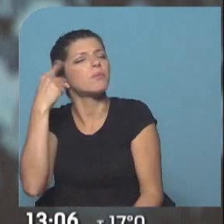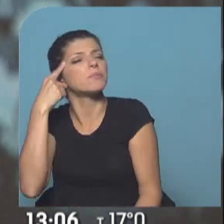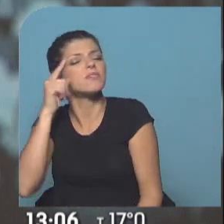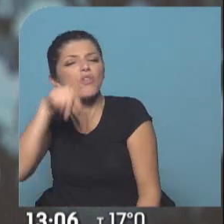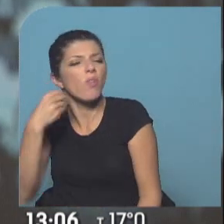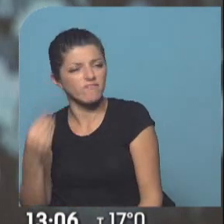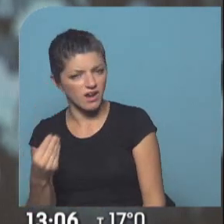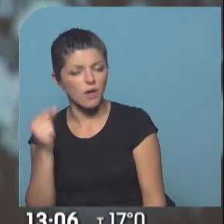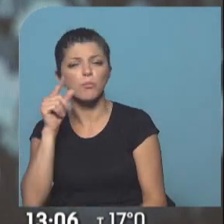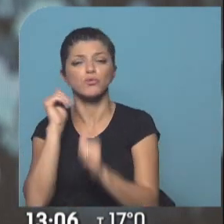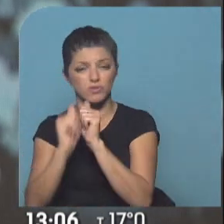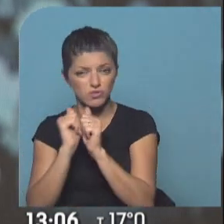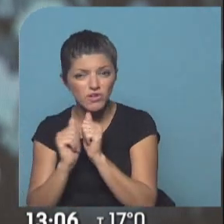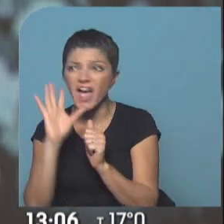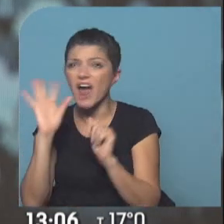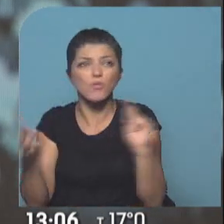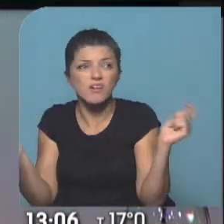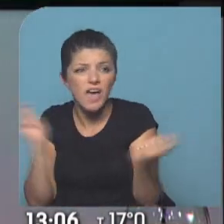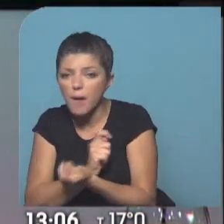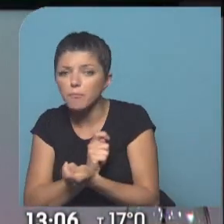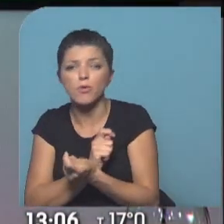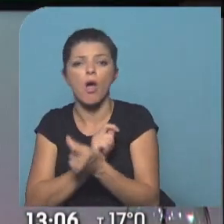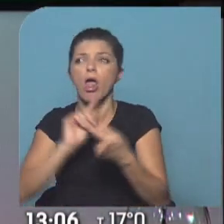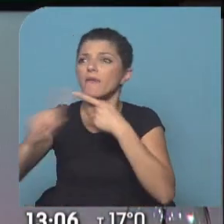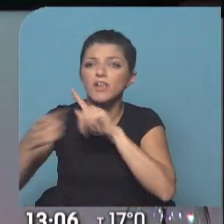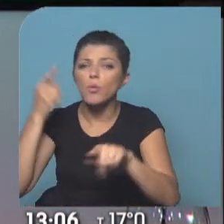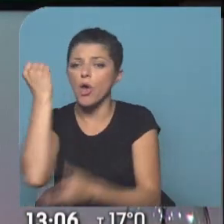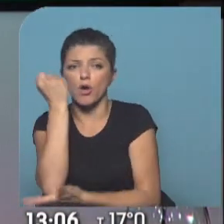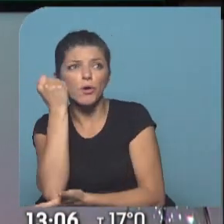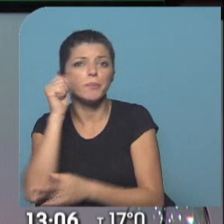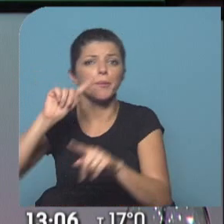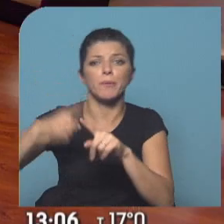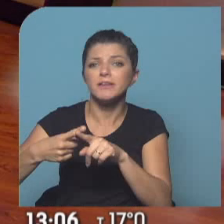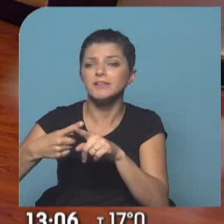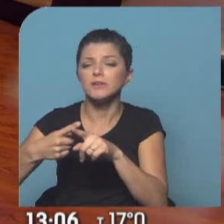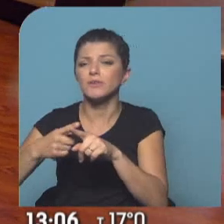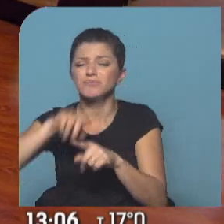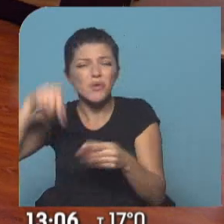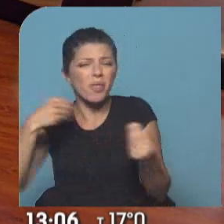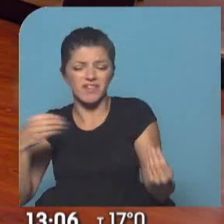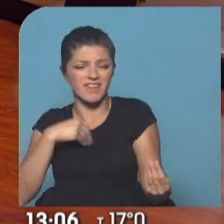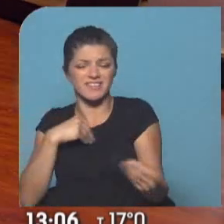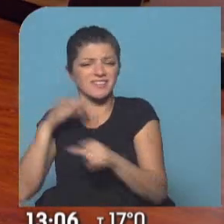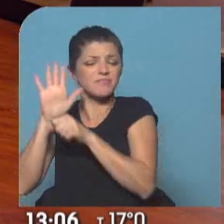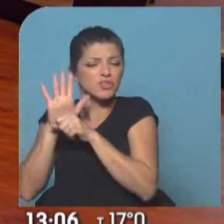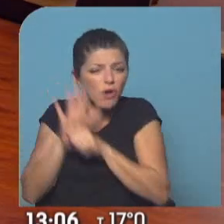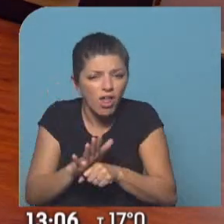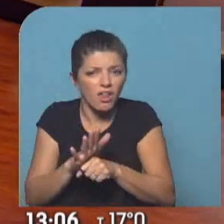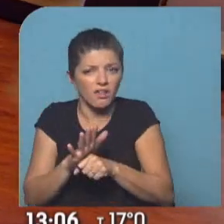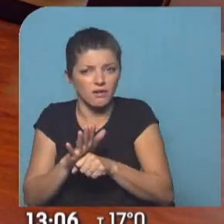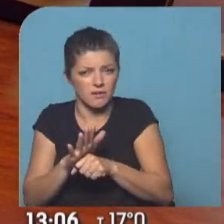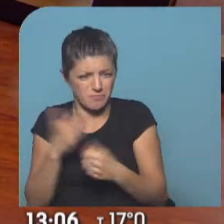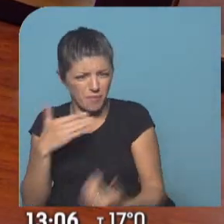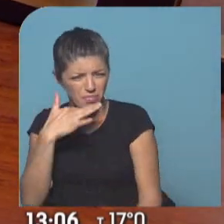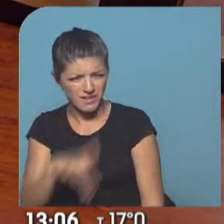la historia, a algo que cambió últimamente, a la relación económica, a la relación política, a la cuestión del idioma? ¿De dónde viene esta sensación? Para entender un poco qué es lo